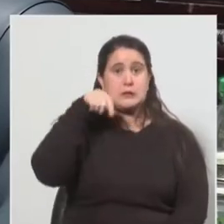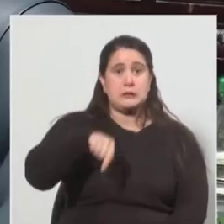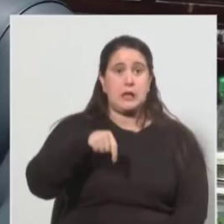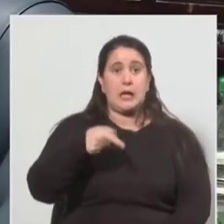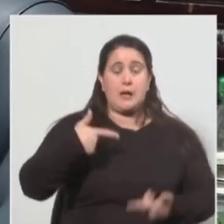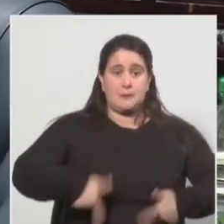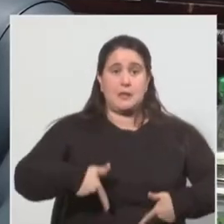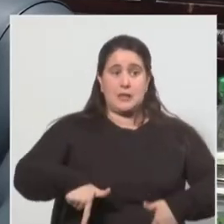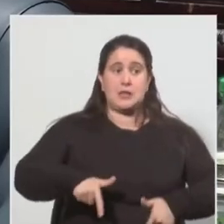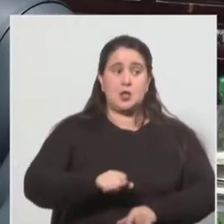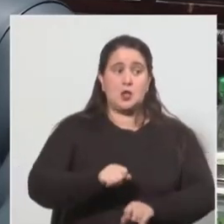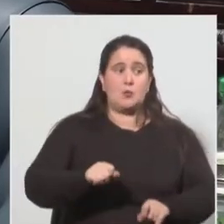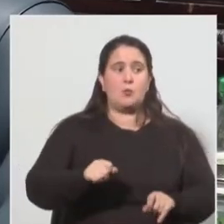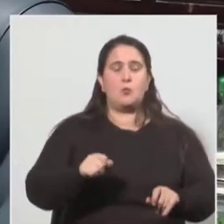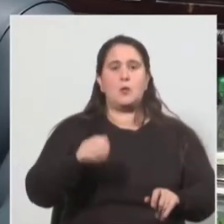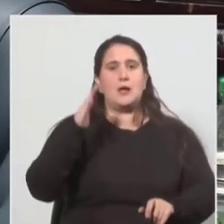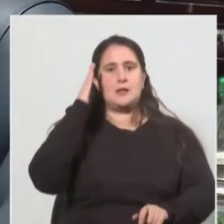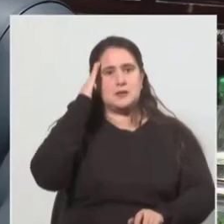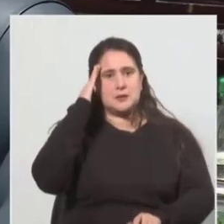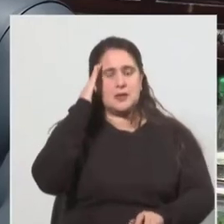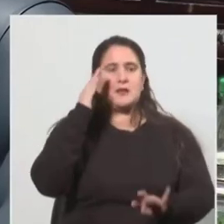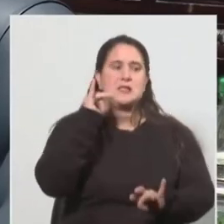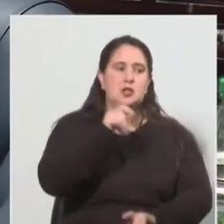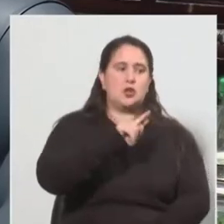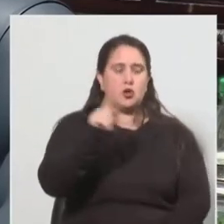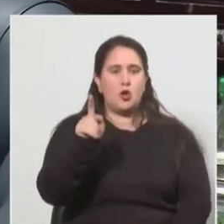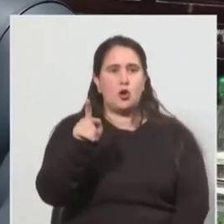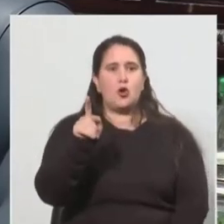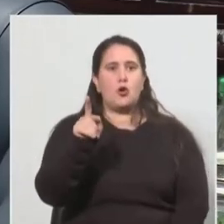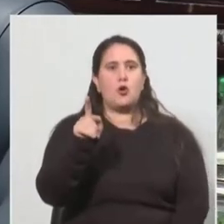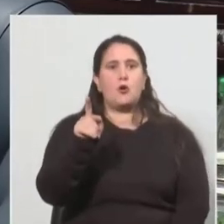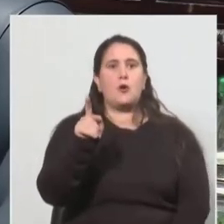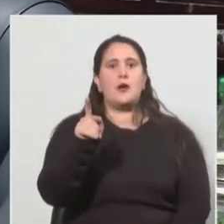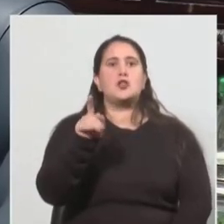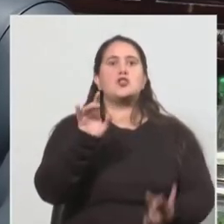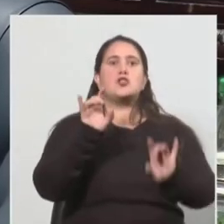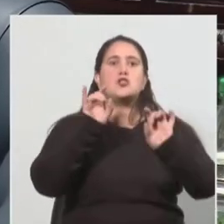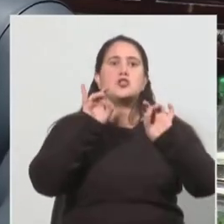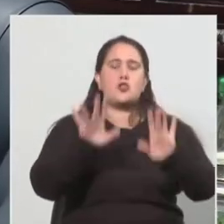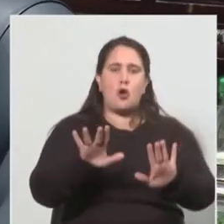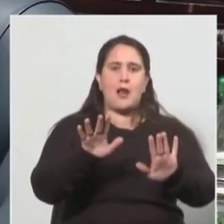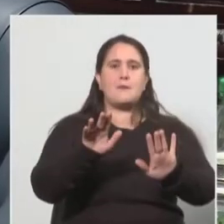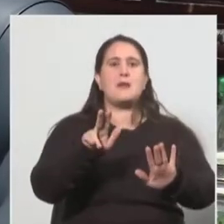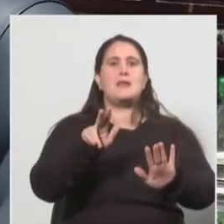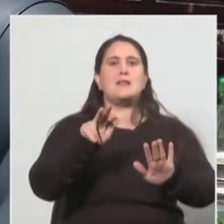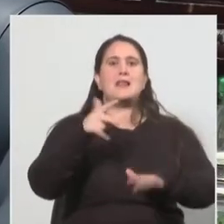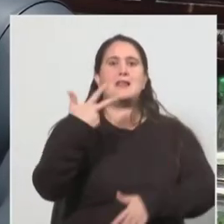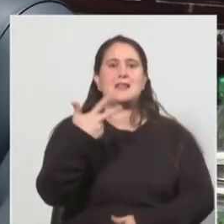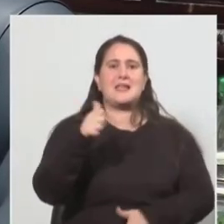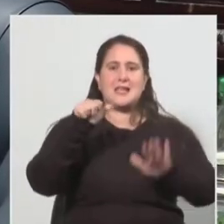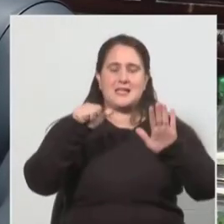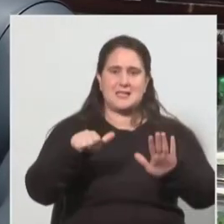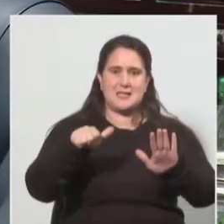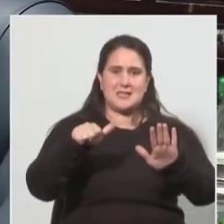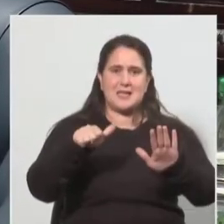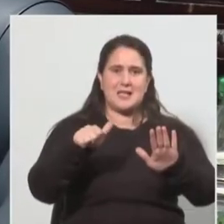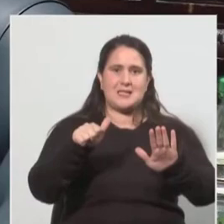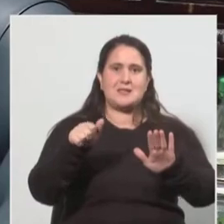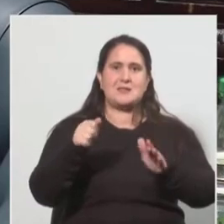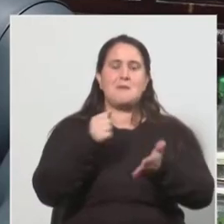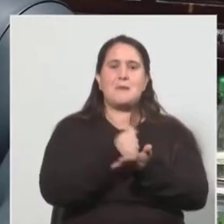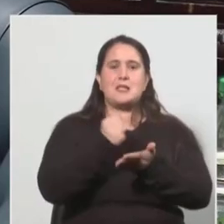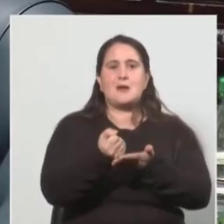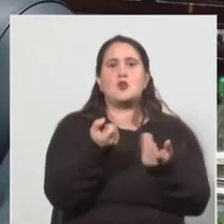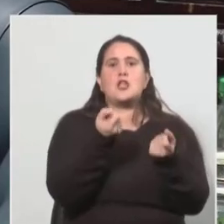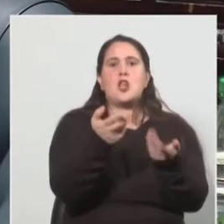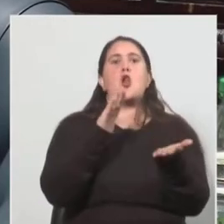el Ministerio podrá corroborar o no, solo unos 36 pasaportes